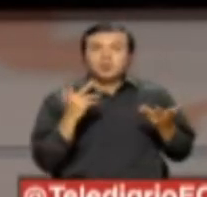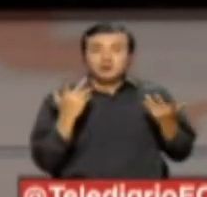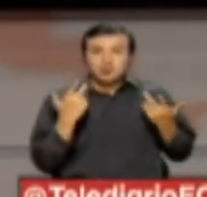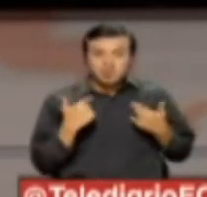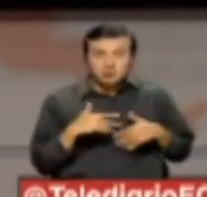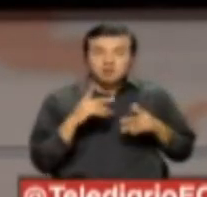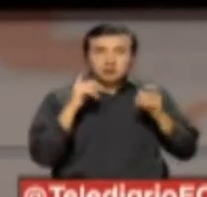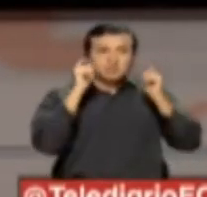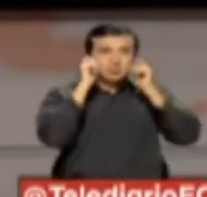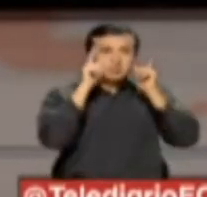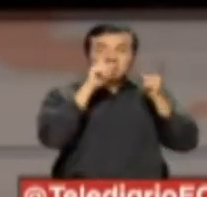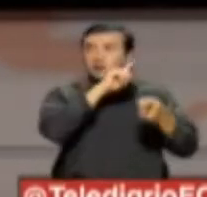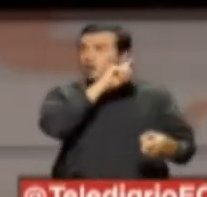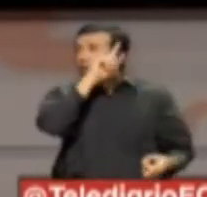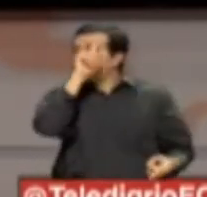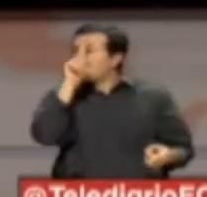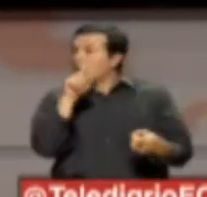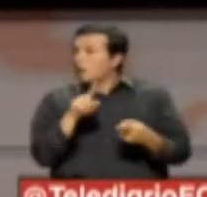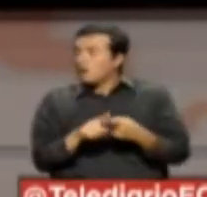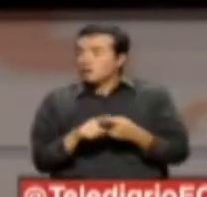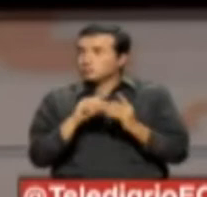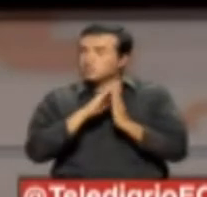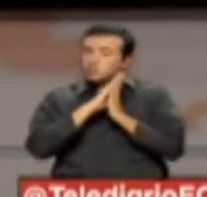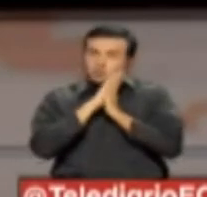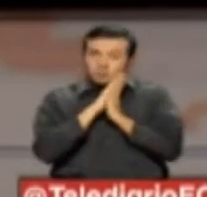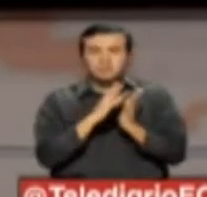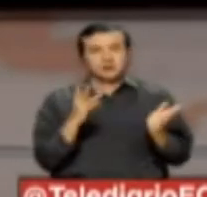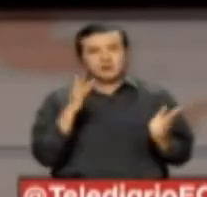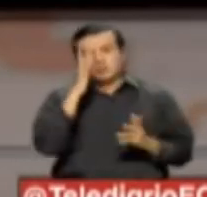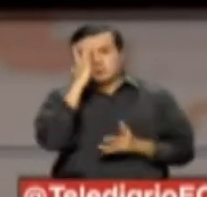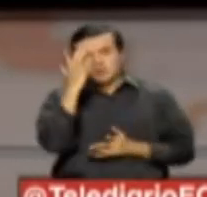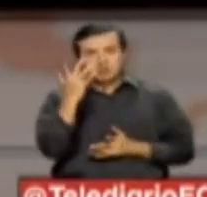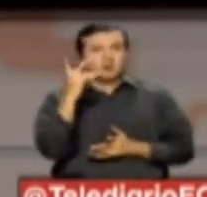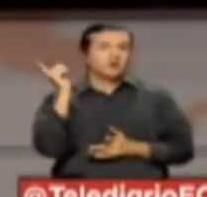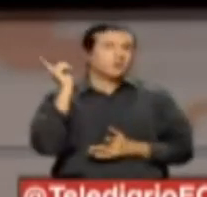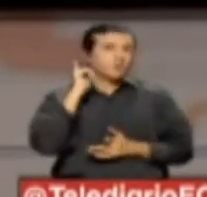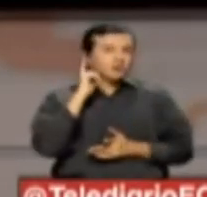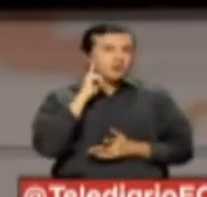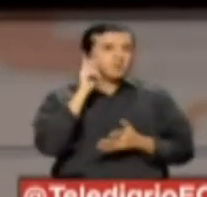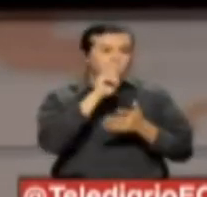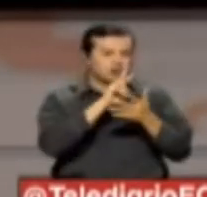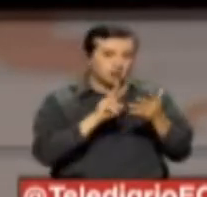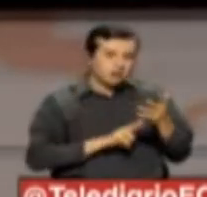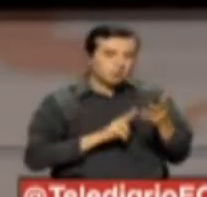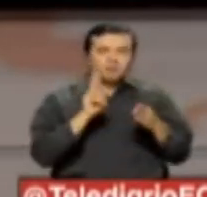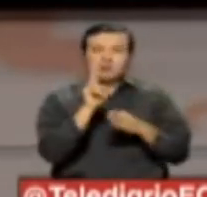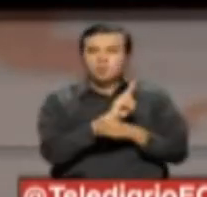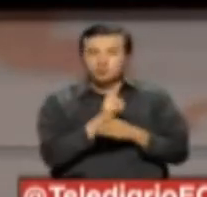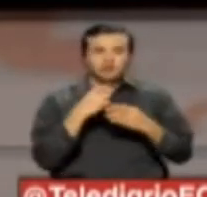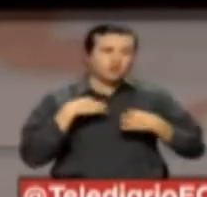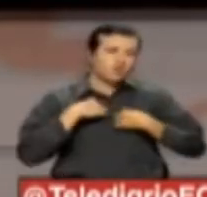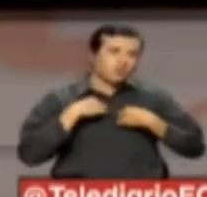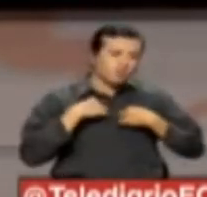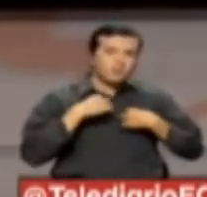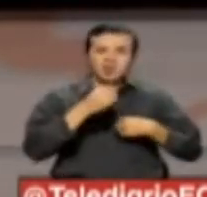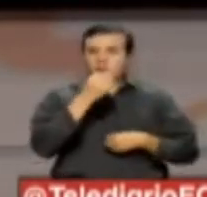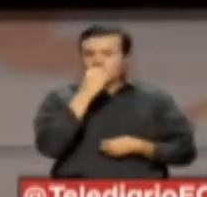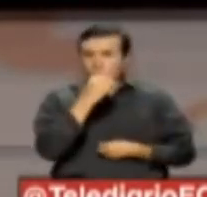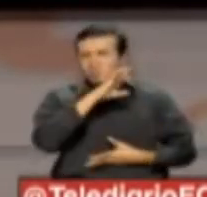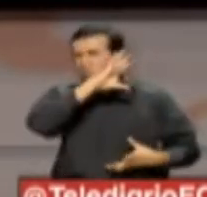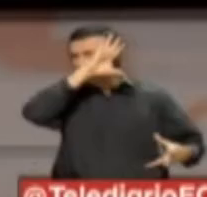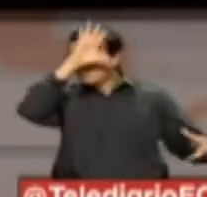nos despertamos hasta el momento que nos volvemos a acostar porque lo que escuchamos lo que leemos lo que utilizamos lo que vestimos lo que comemos